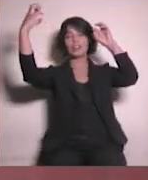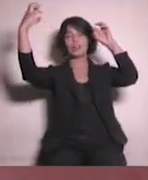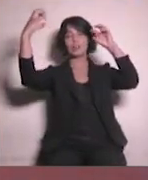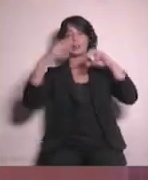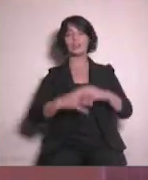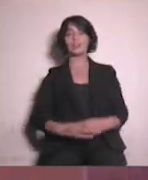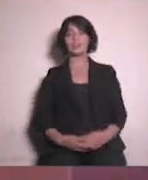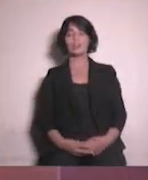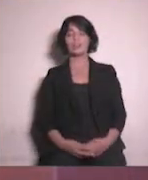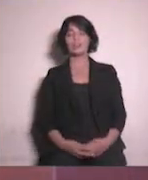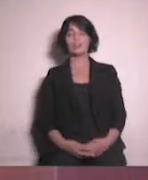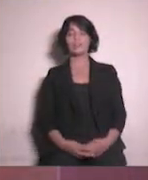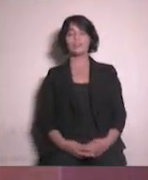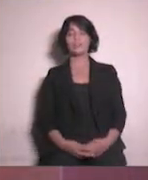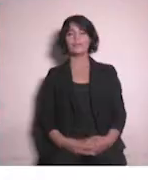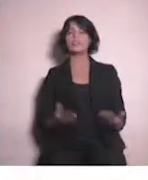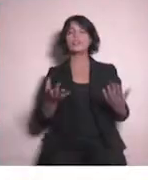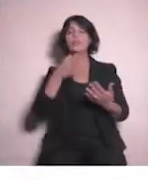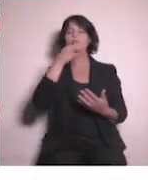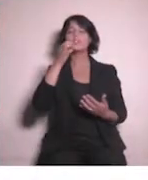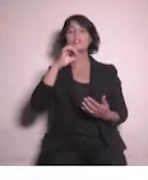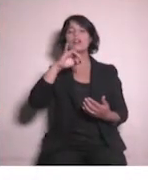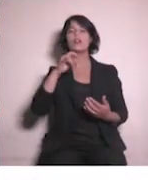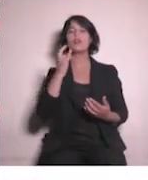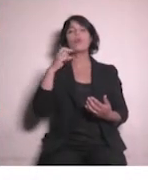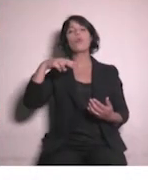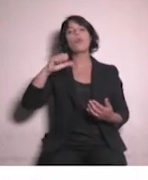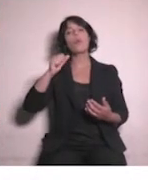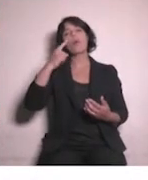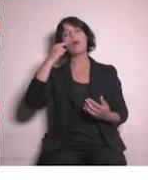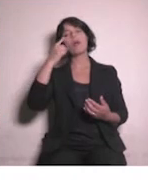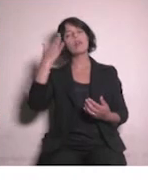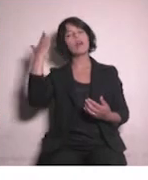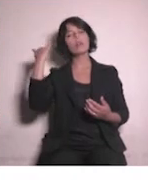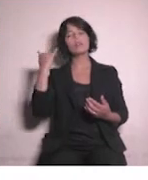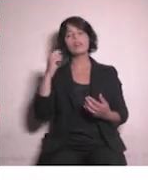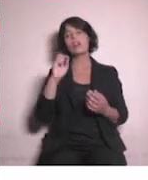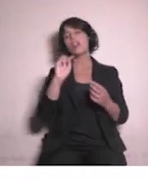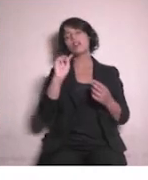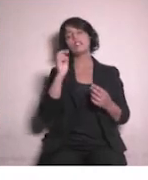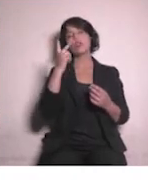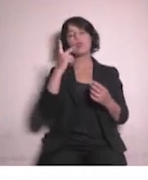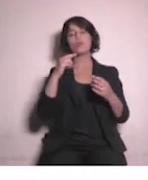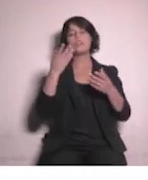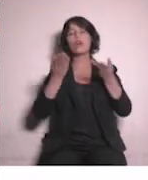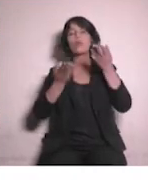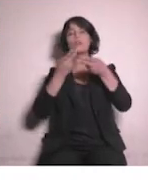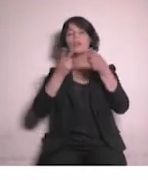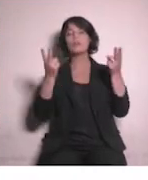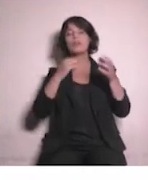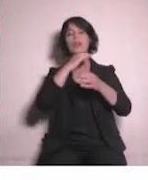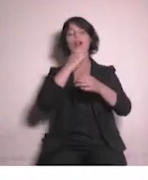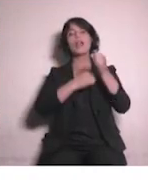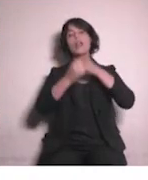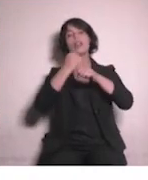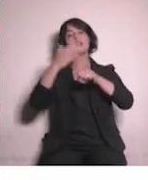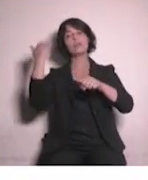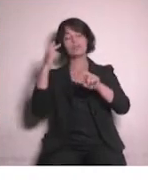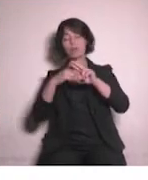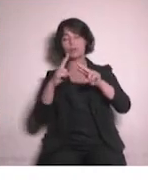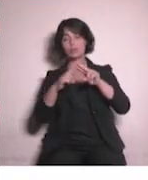streaming. Tal como lo decía Juan, estamos presentando nuestra segunda cuenta pública. El año pasado lo